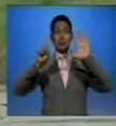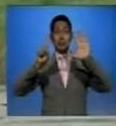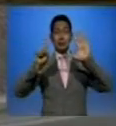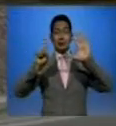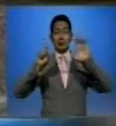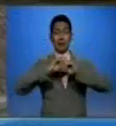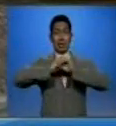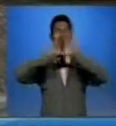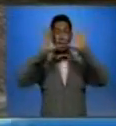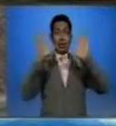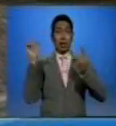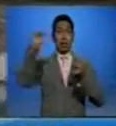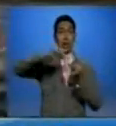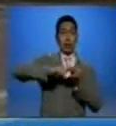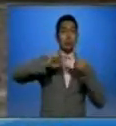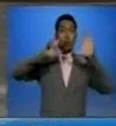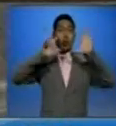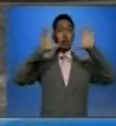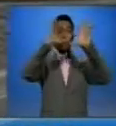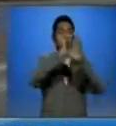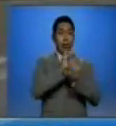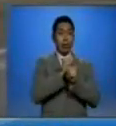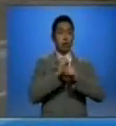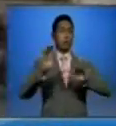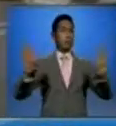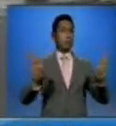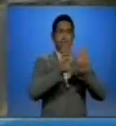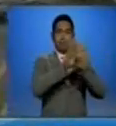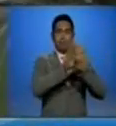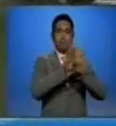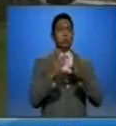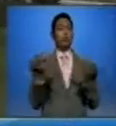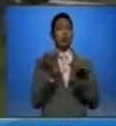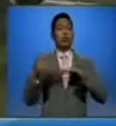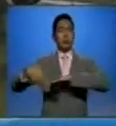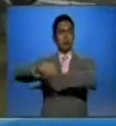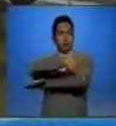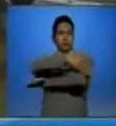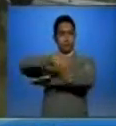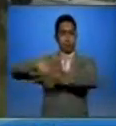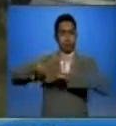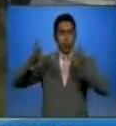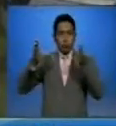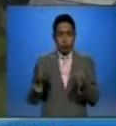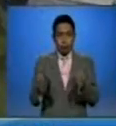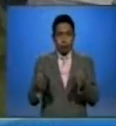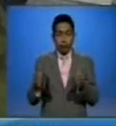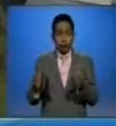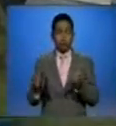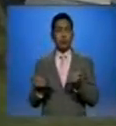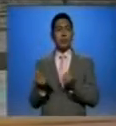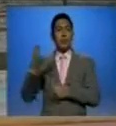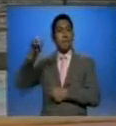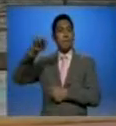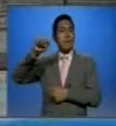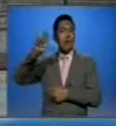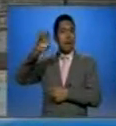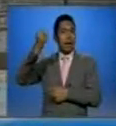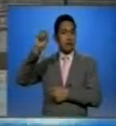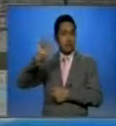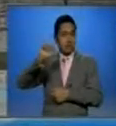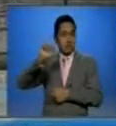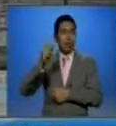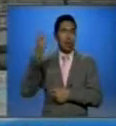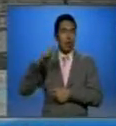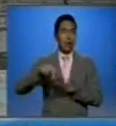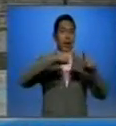de los presidentes. Se explica que el cierre total será en el tramo comprendido entre el ensamblador Amareza y el redondel de la sede de la